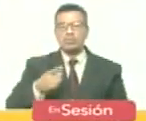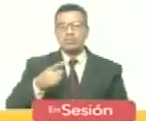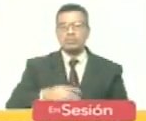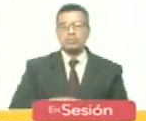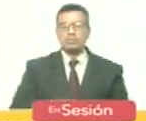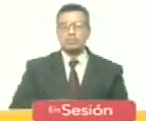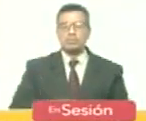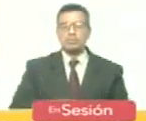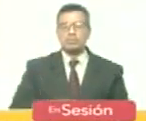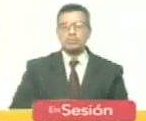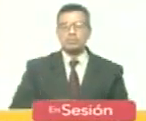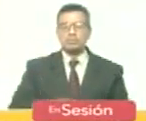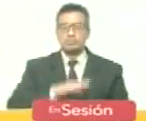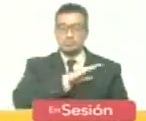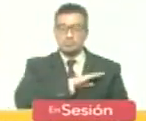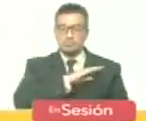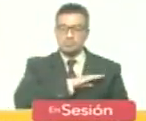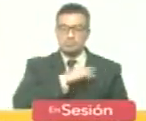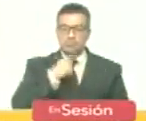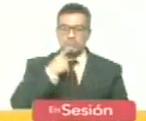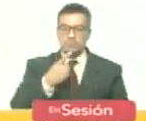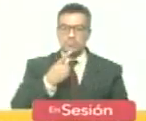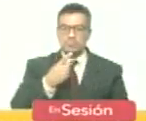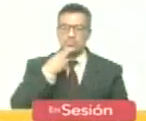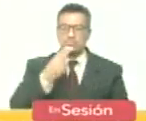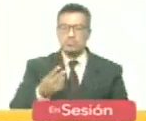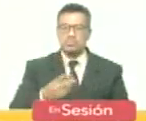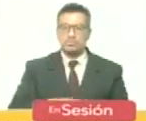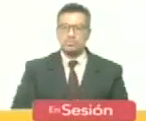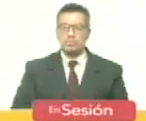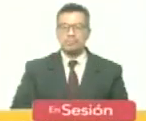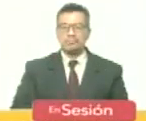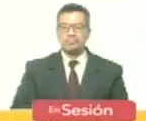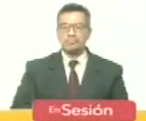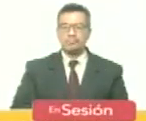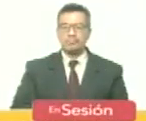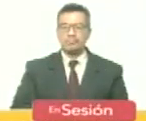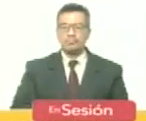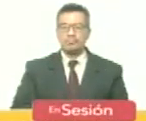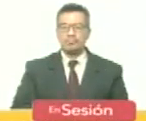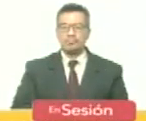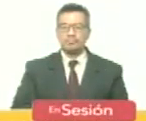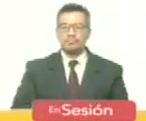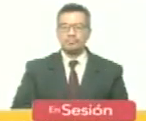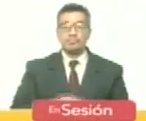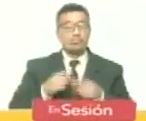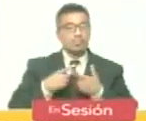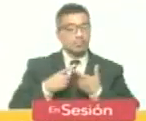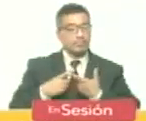que se atrevieron a eso. Pero,